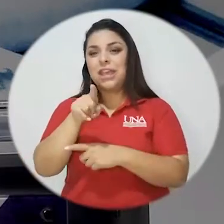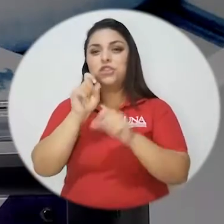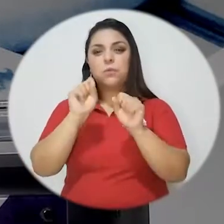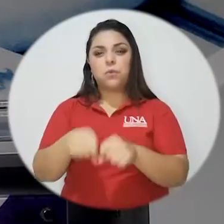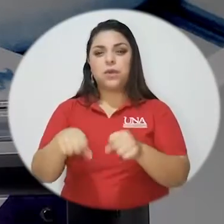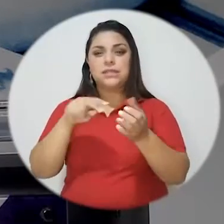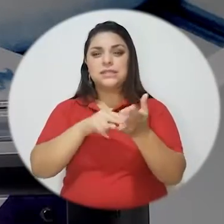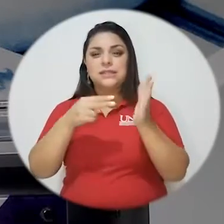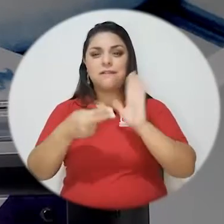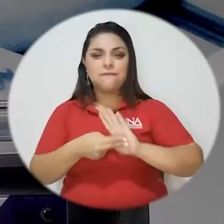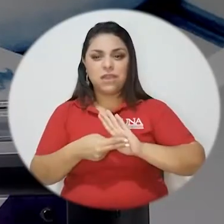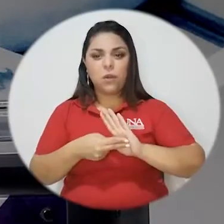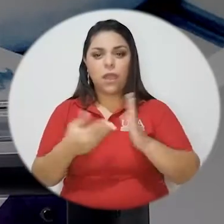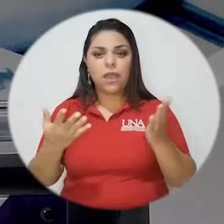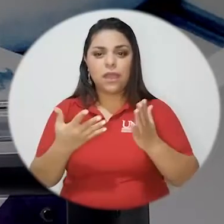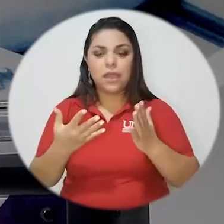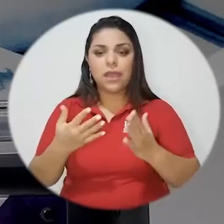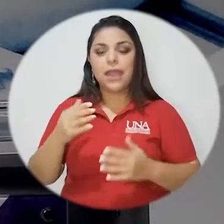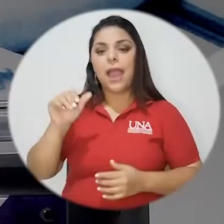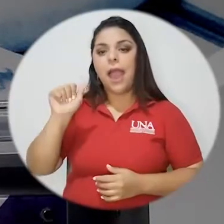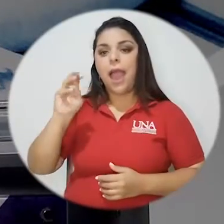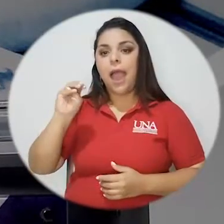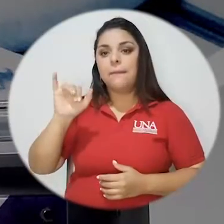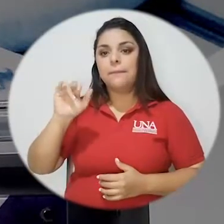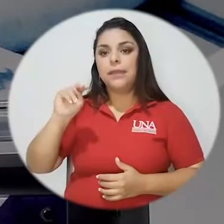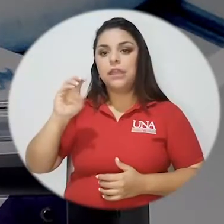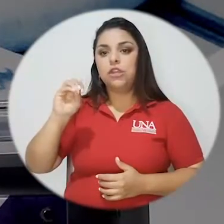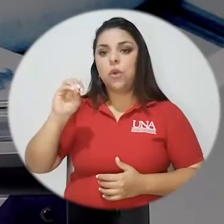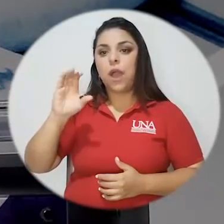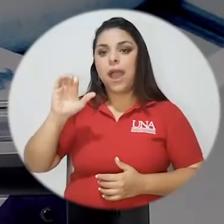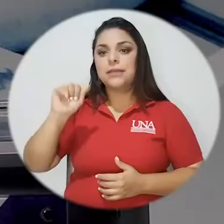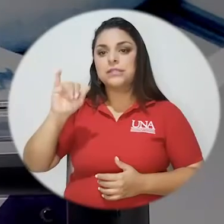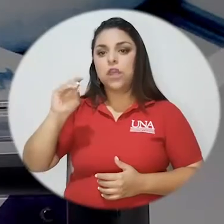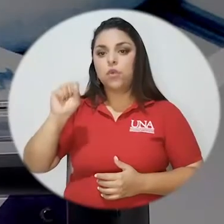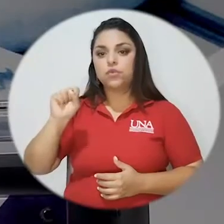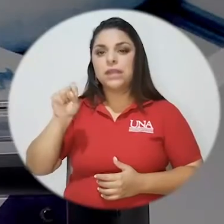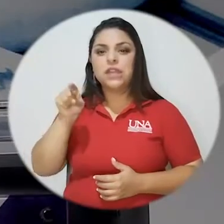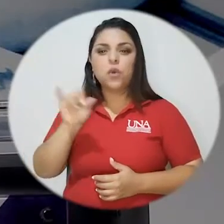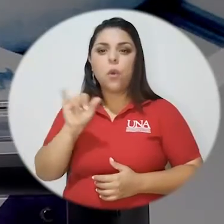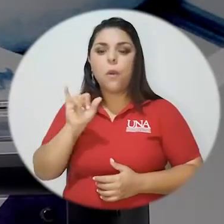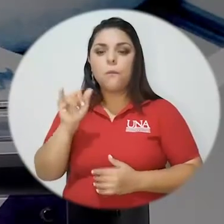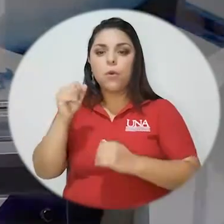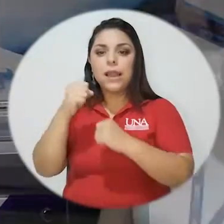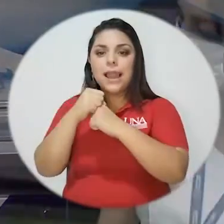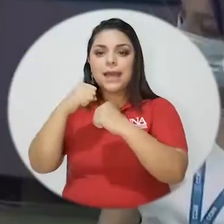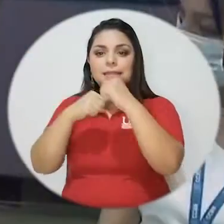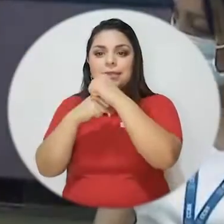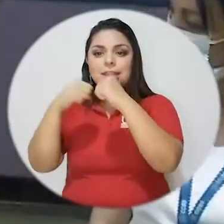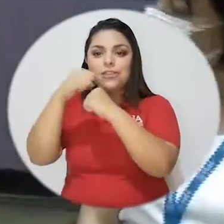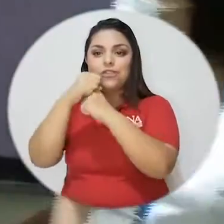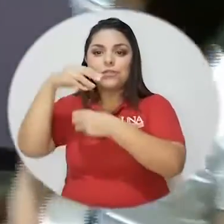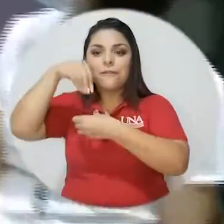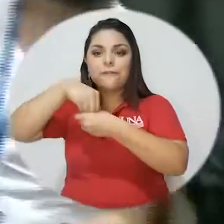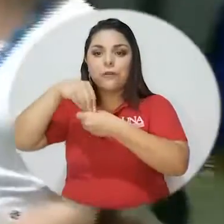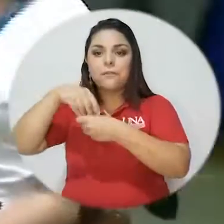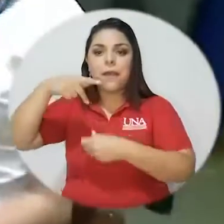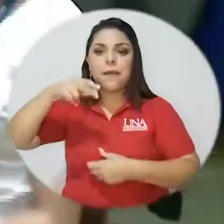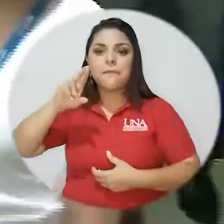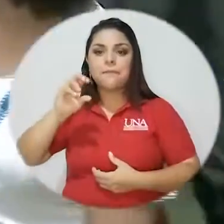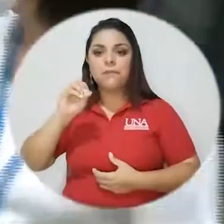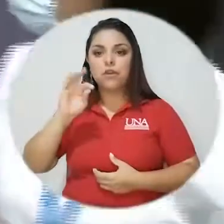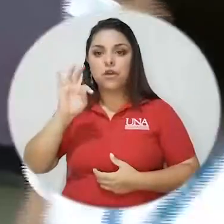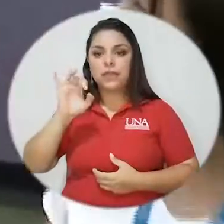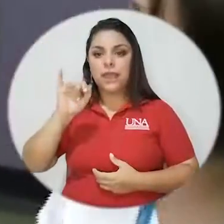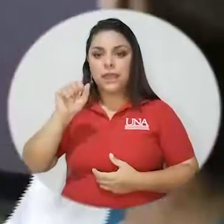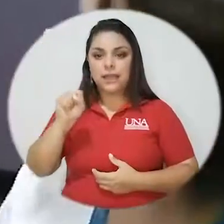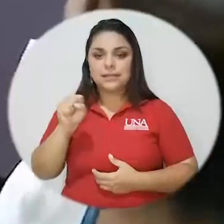secuencia genética puede traducirse en cambio en los aminoácidos. Los aminoácidos serían los ladrillitos que conforman las proteínas.